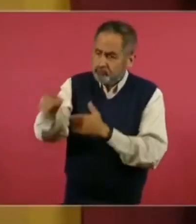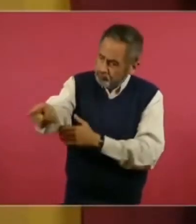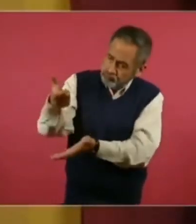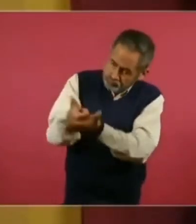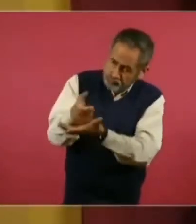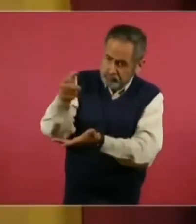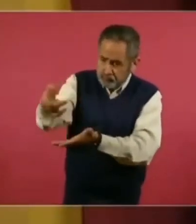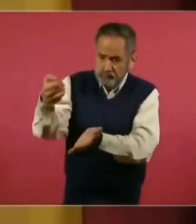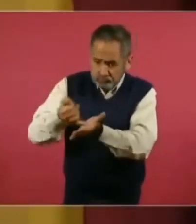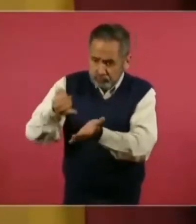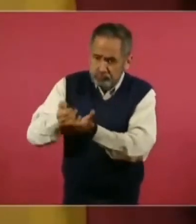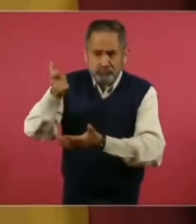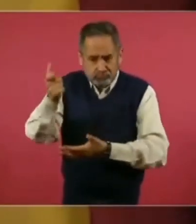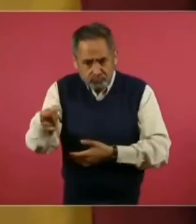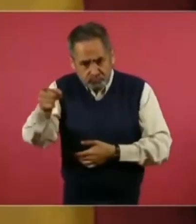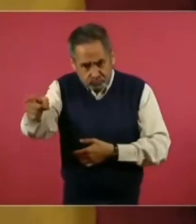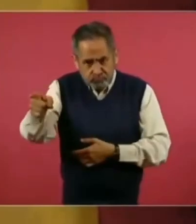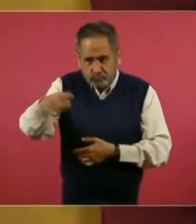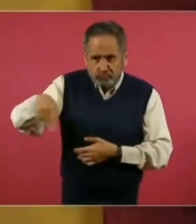sanas